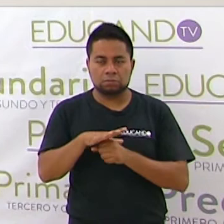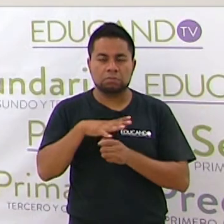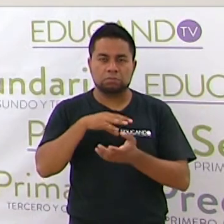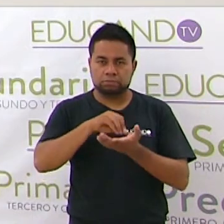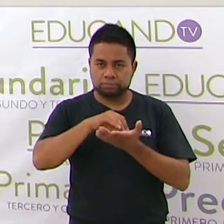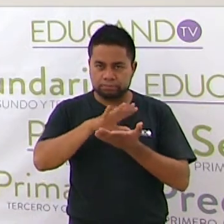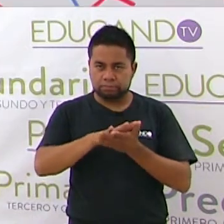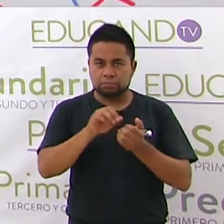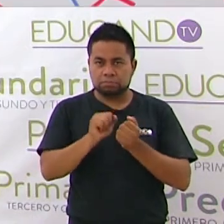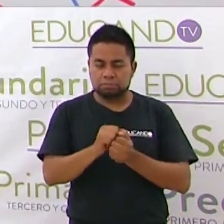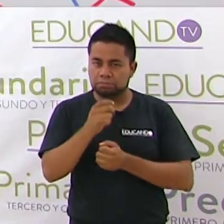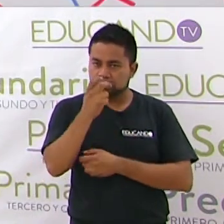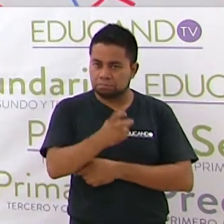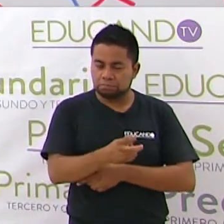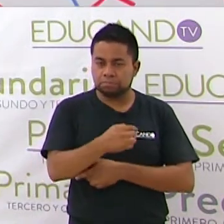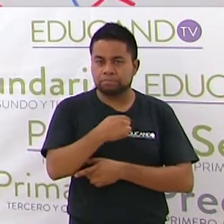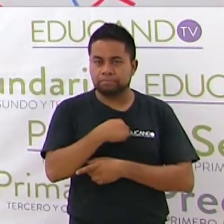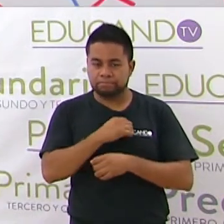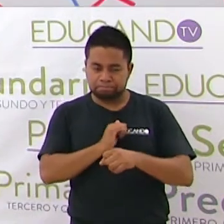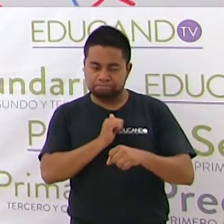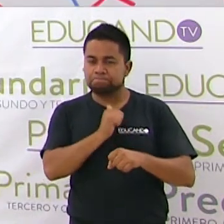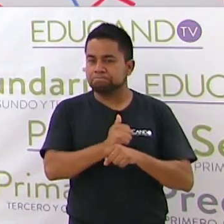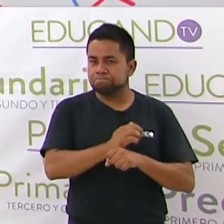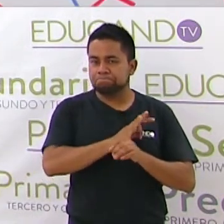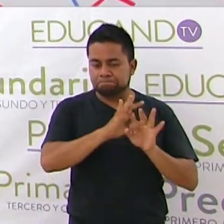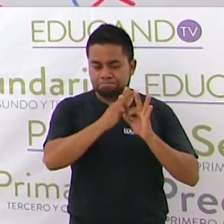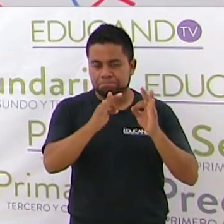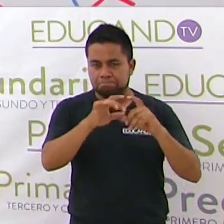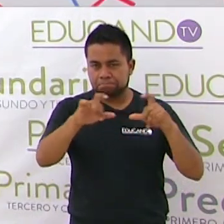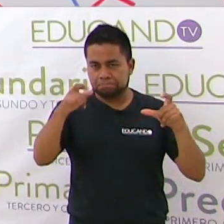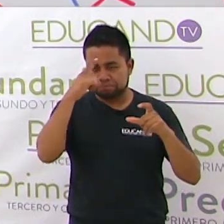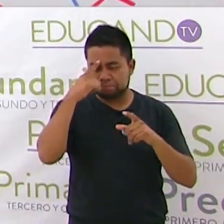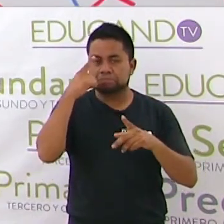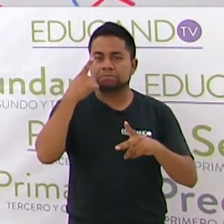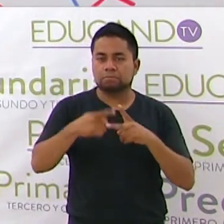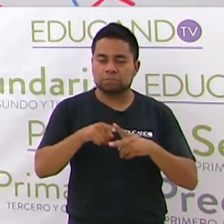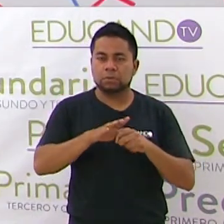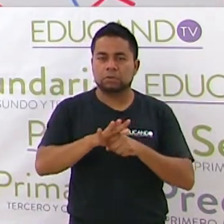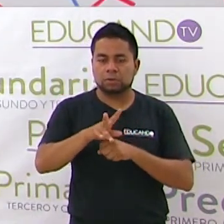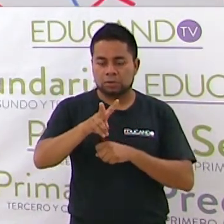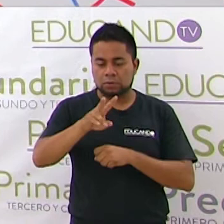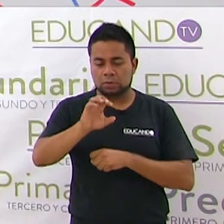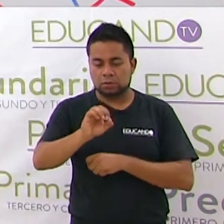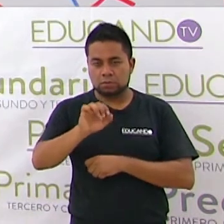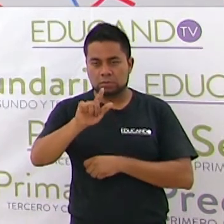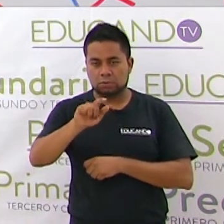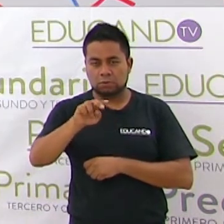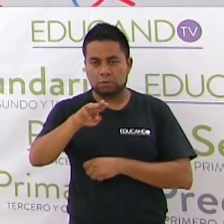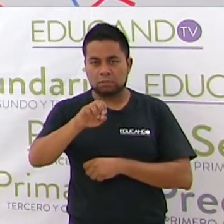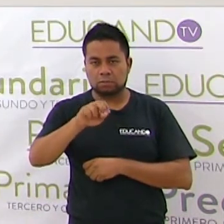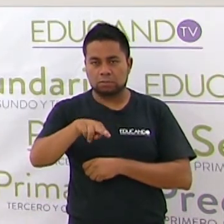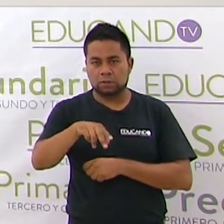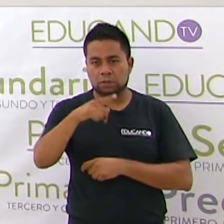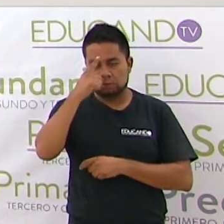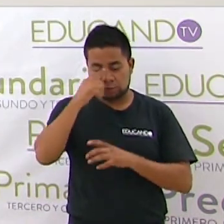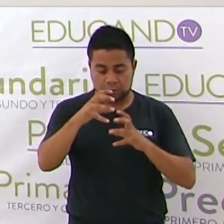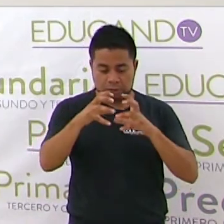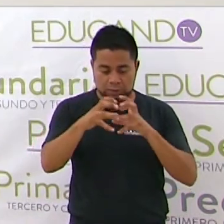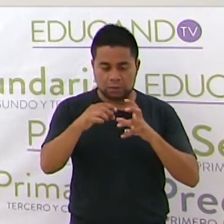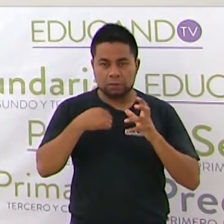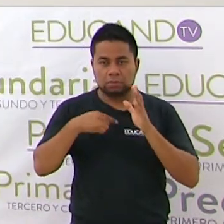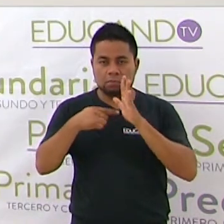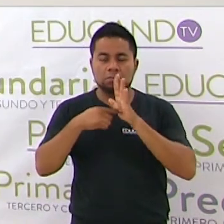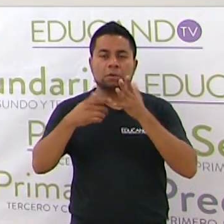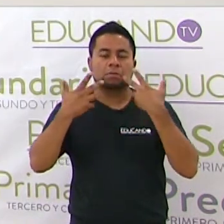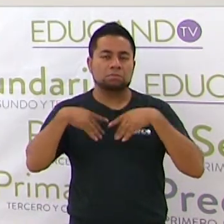datos. Con estos datos ya puedo aplicar la fórmula para poder calcular el volumen de esta esfera que estoy presentando, suponiendo